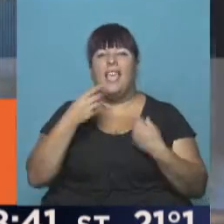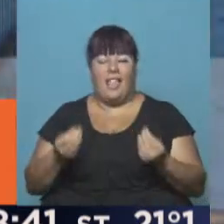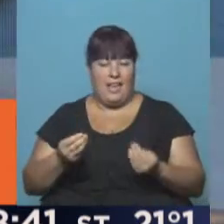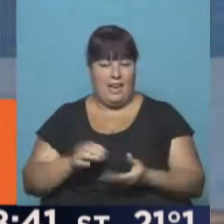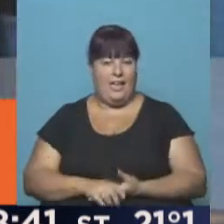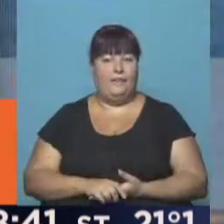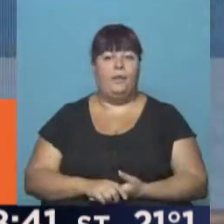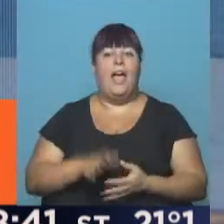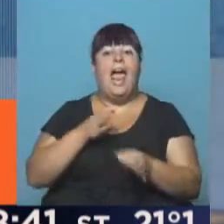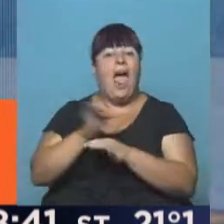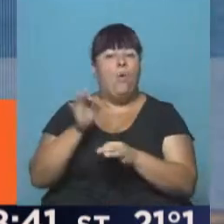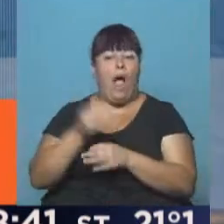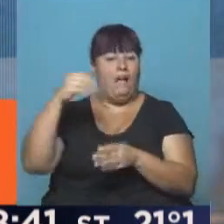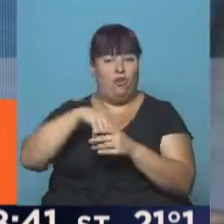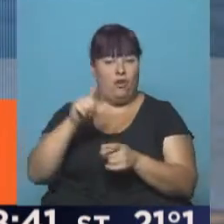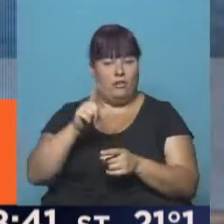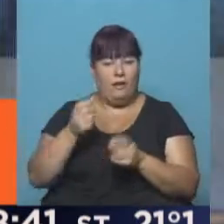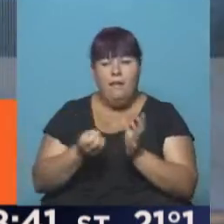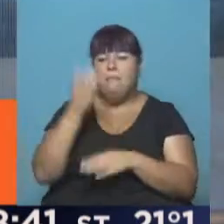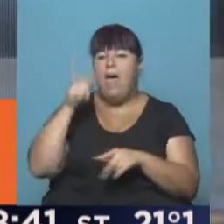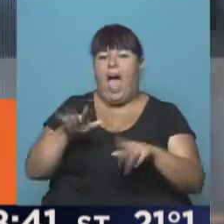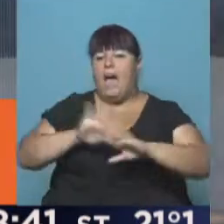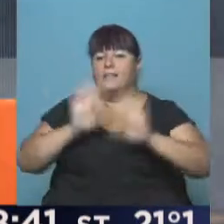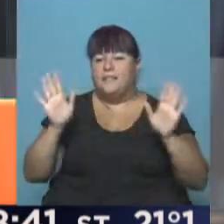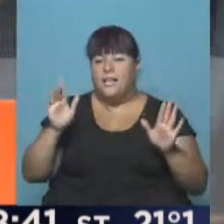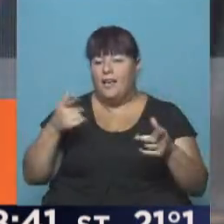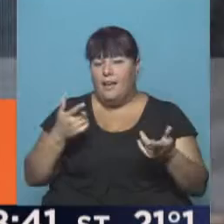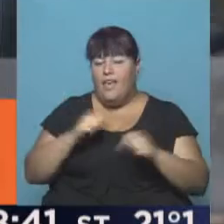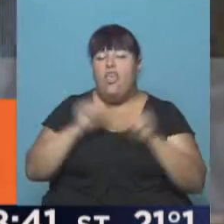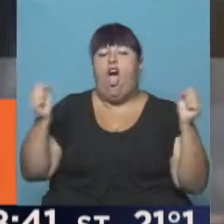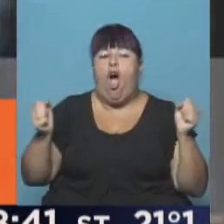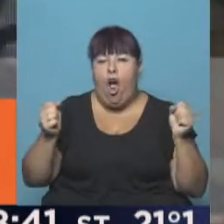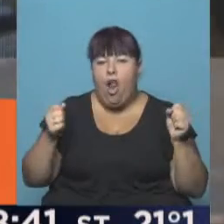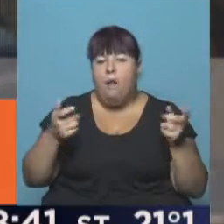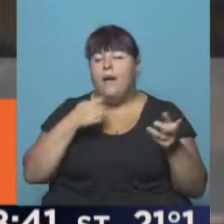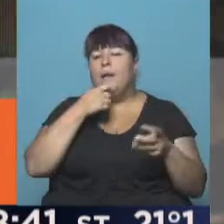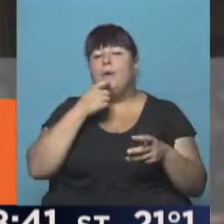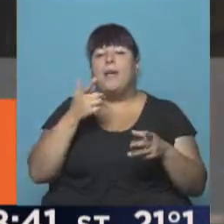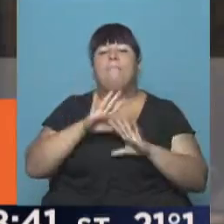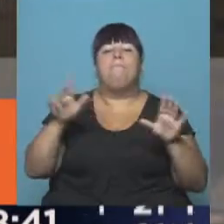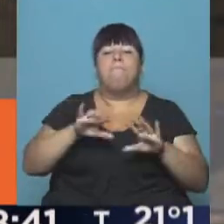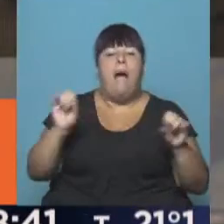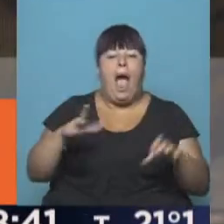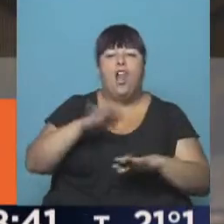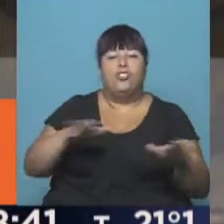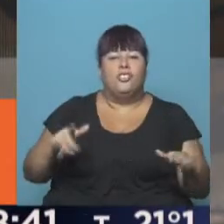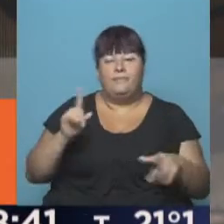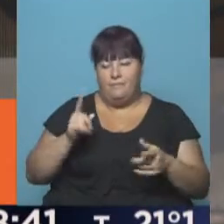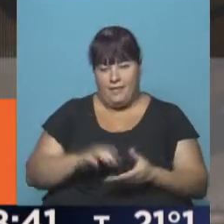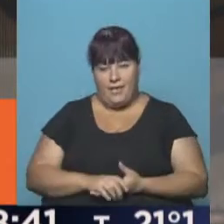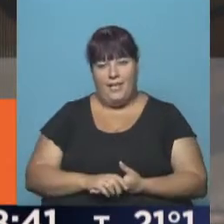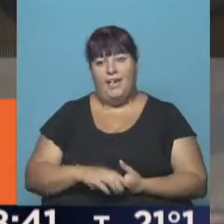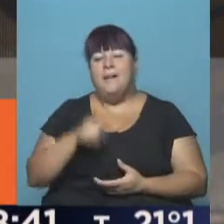lo educativo no estaba aparece así no cultiva mente cuando pasa esto cuando los chinos mentalmente